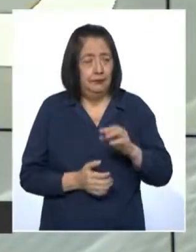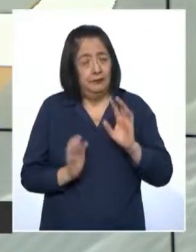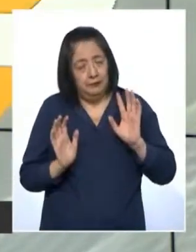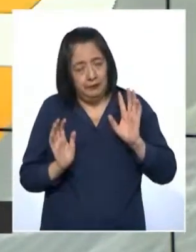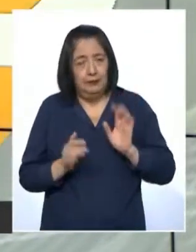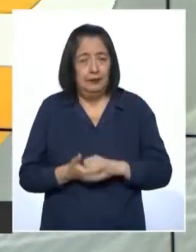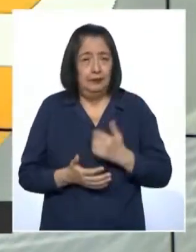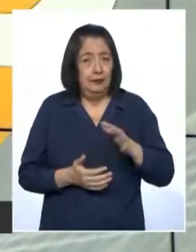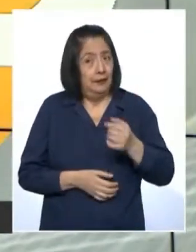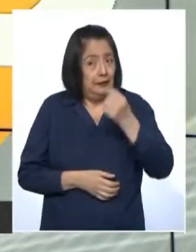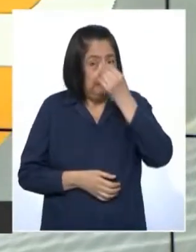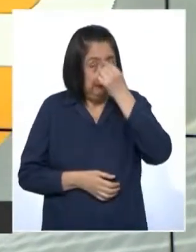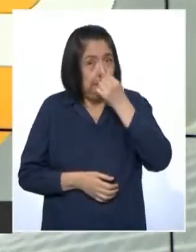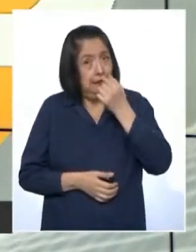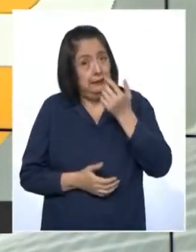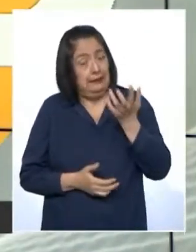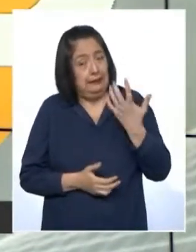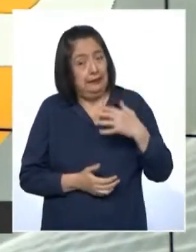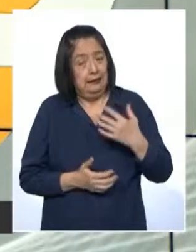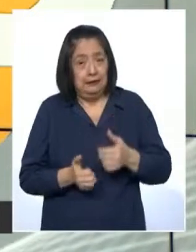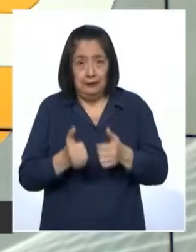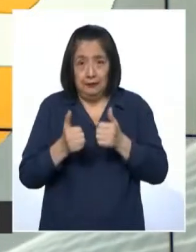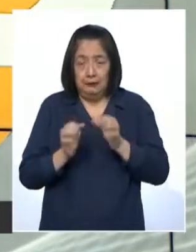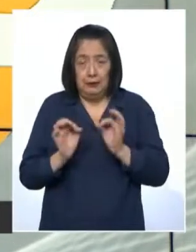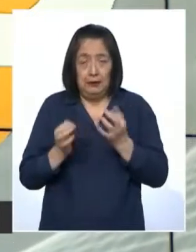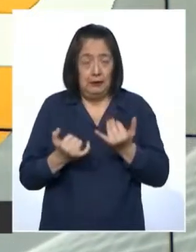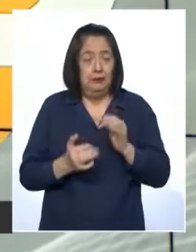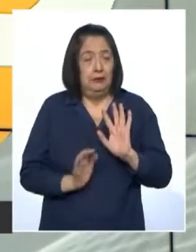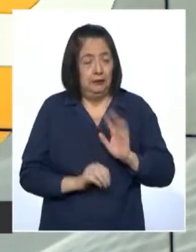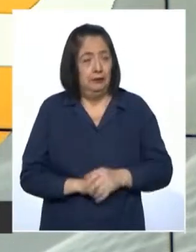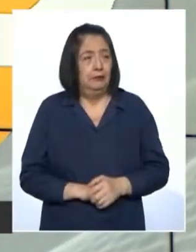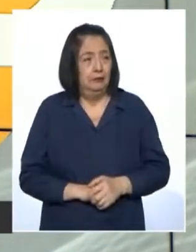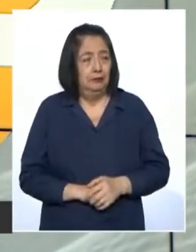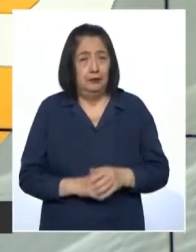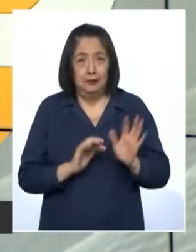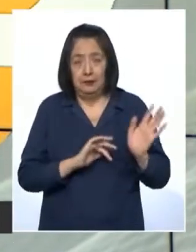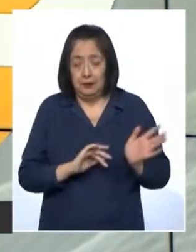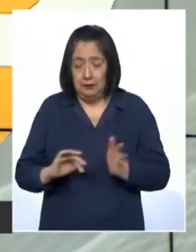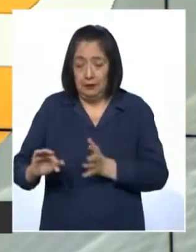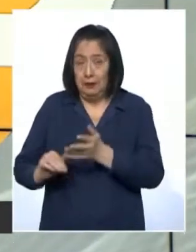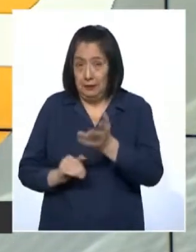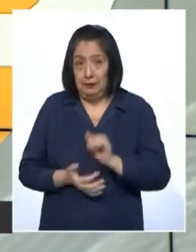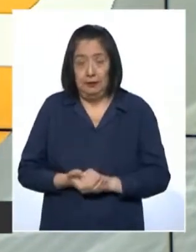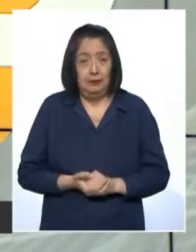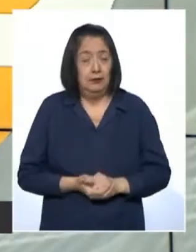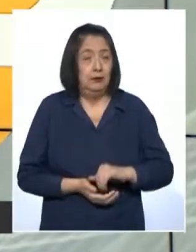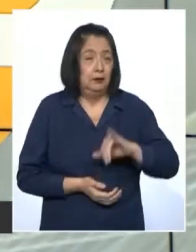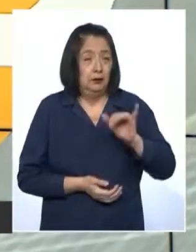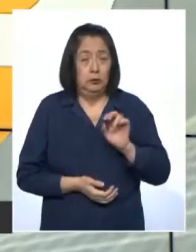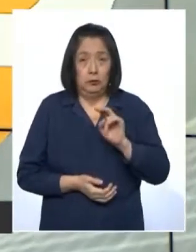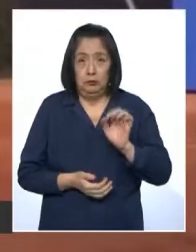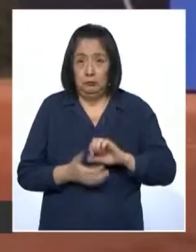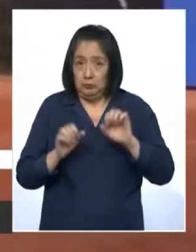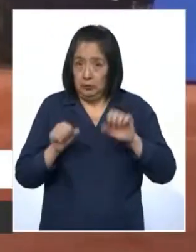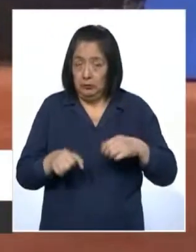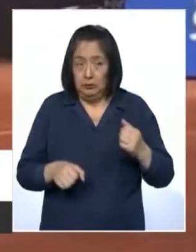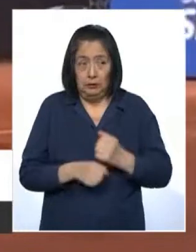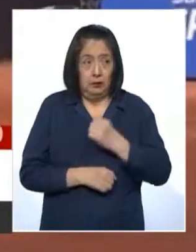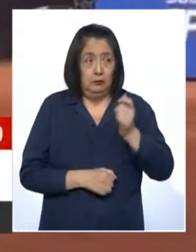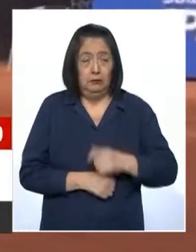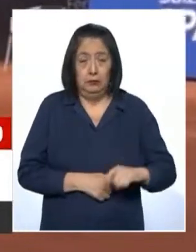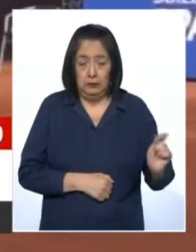ya la nariz está en buenas condiciones y en buenas manos. Vamos ahora con Juan Pivarillas, que tuvo un gran triunfo,